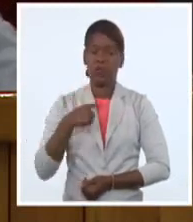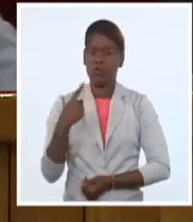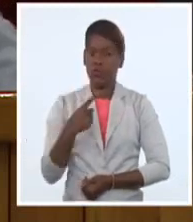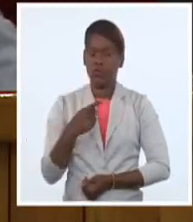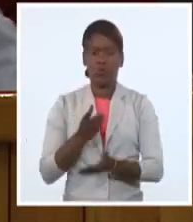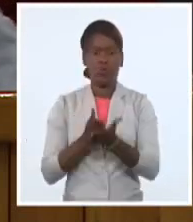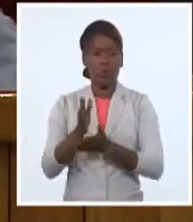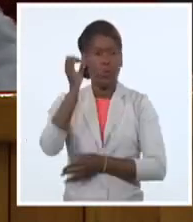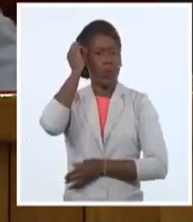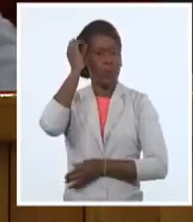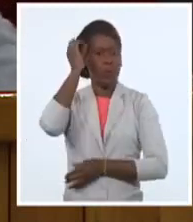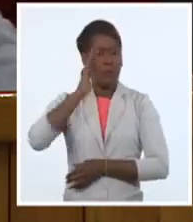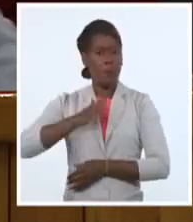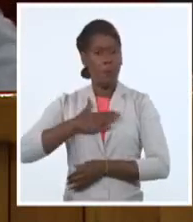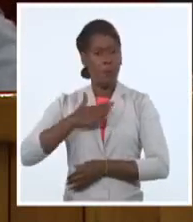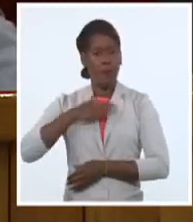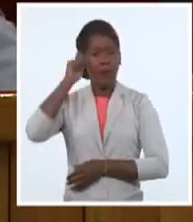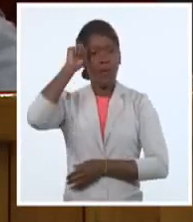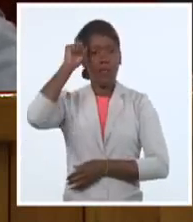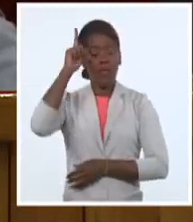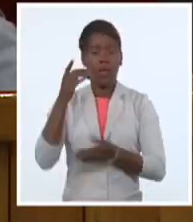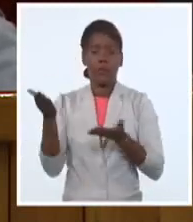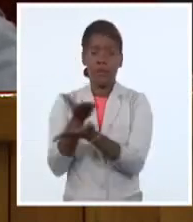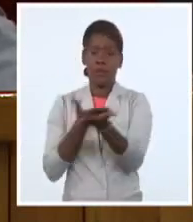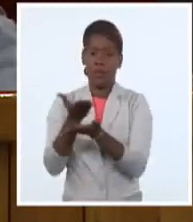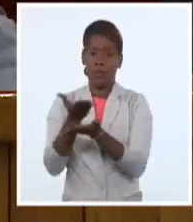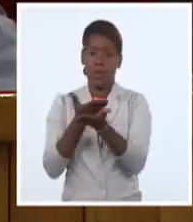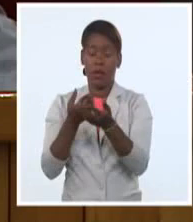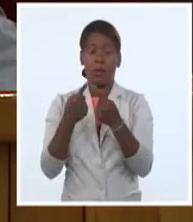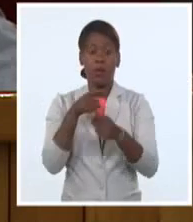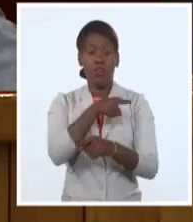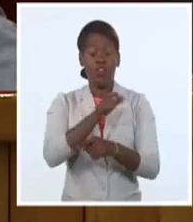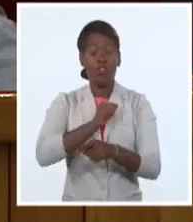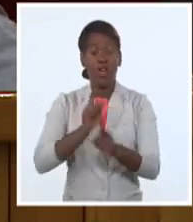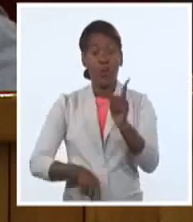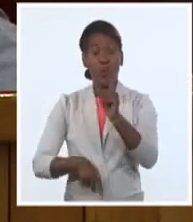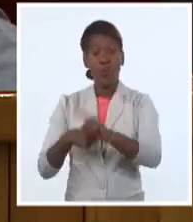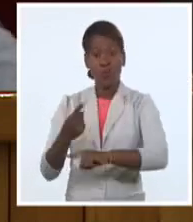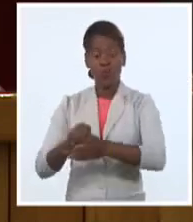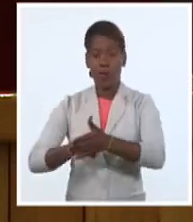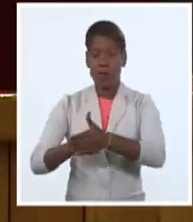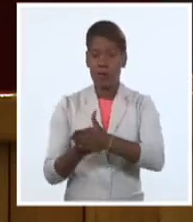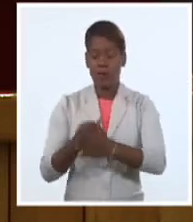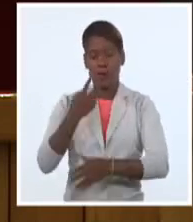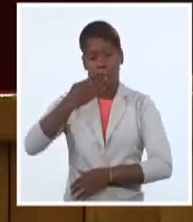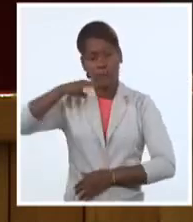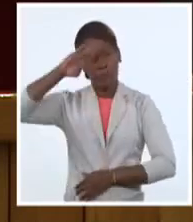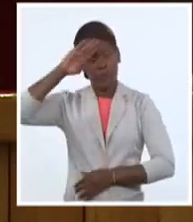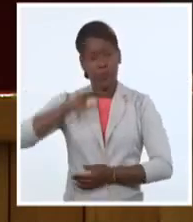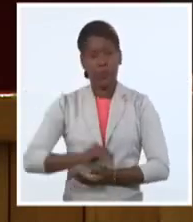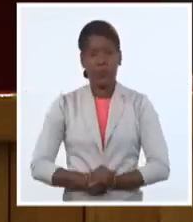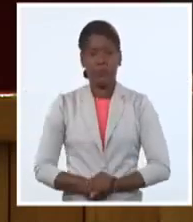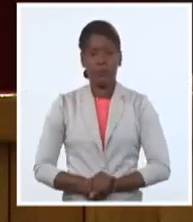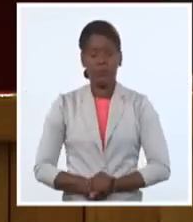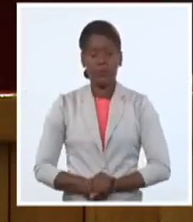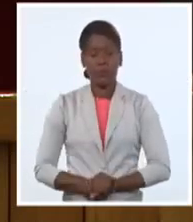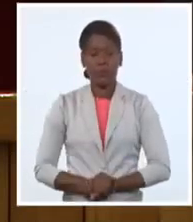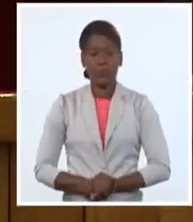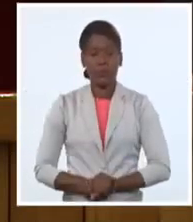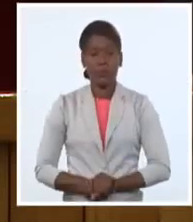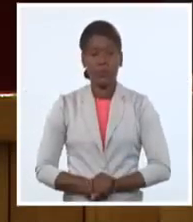acciones violentas o bélicas, la invasión, la ocupación. Pero se apuesta en primer lugar a